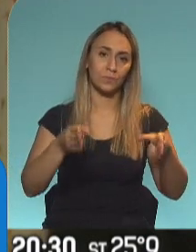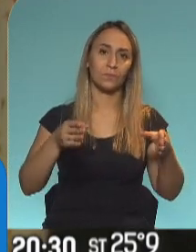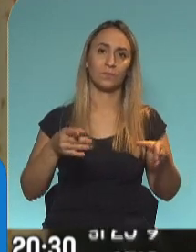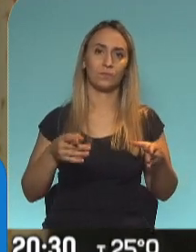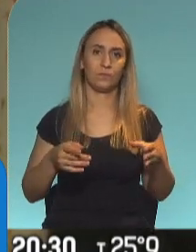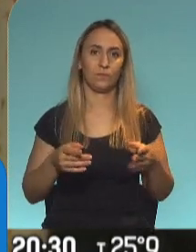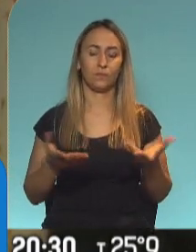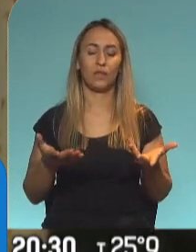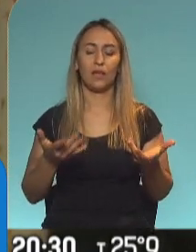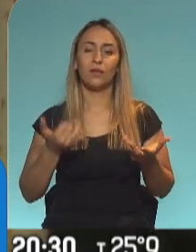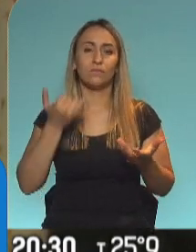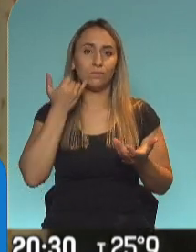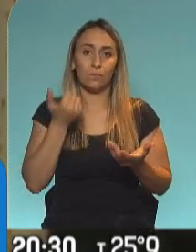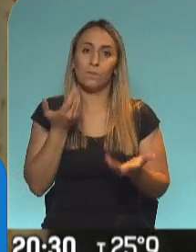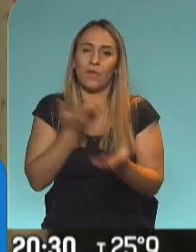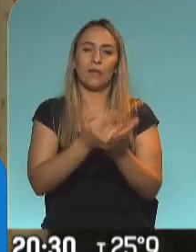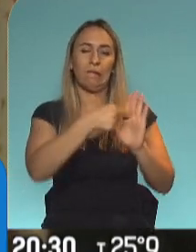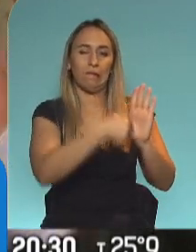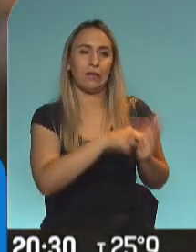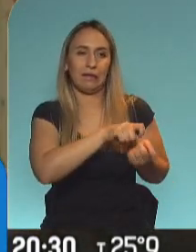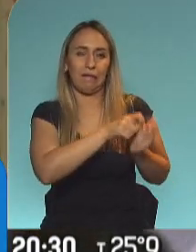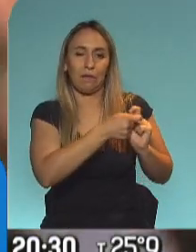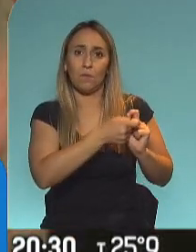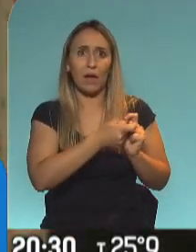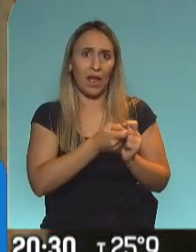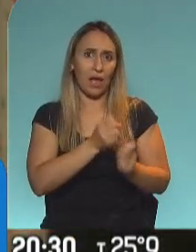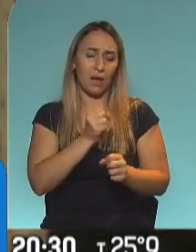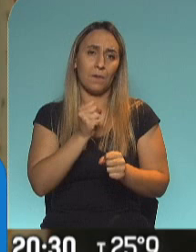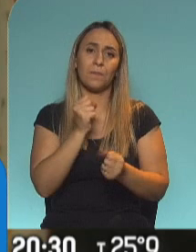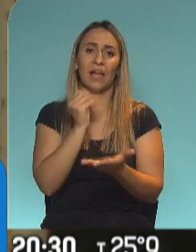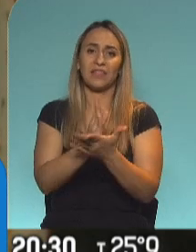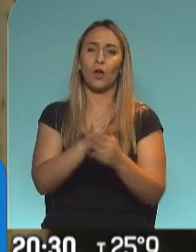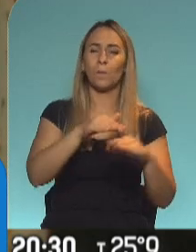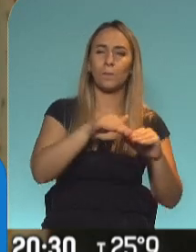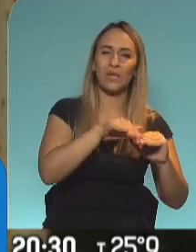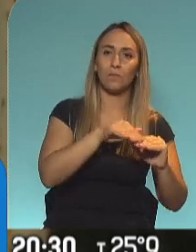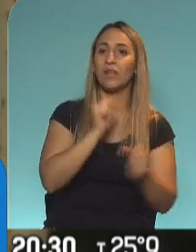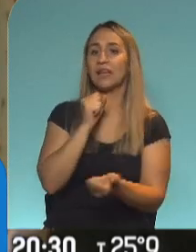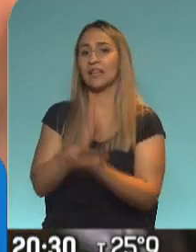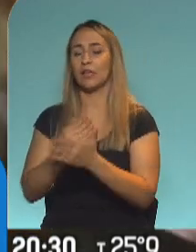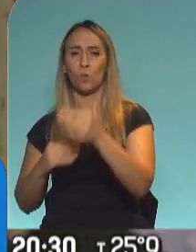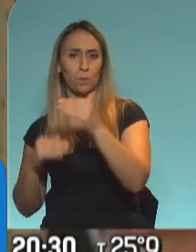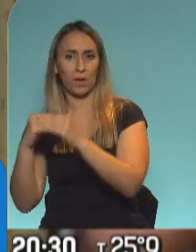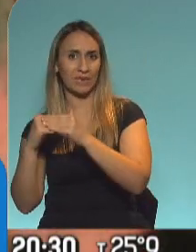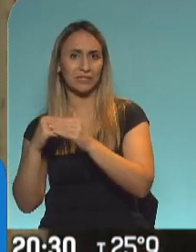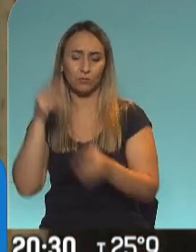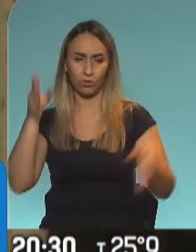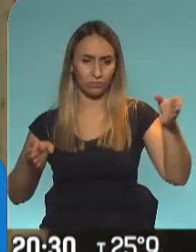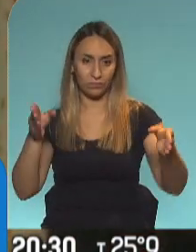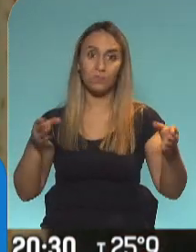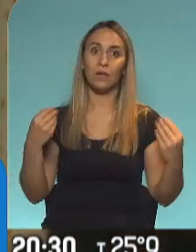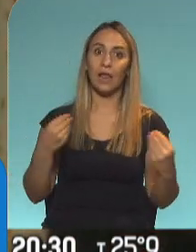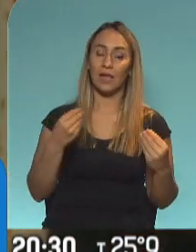también, han presentado pedidos de reforma para que se aumente la pena mínima y la pena máxima, lo que permitiría que en ningún momento se lo pueda